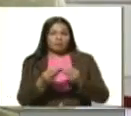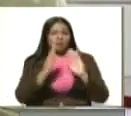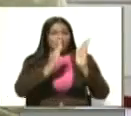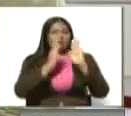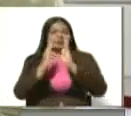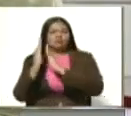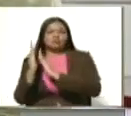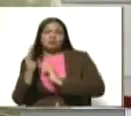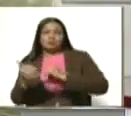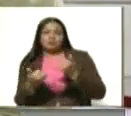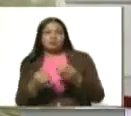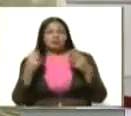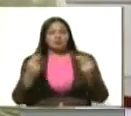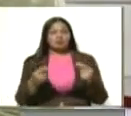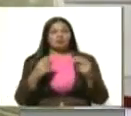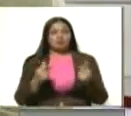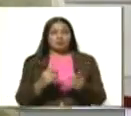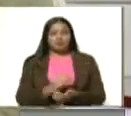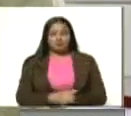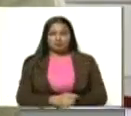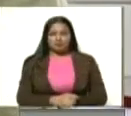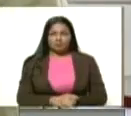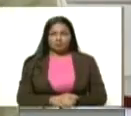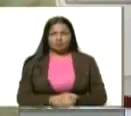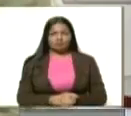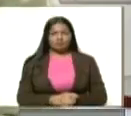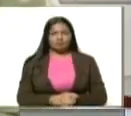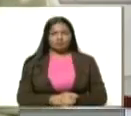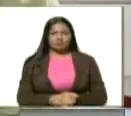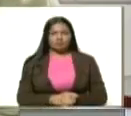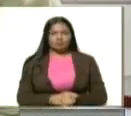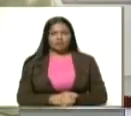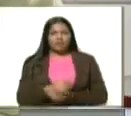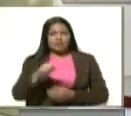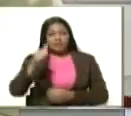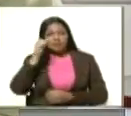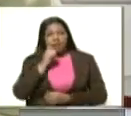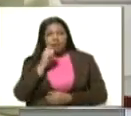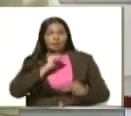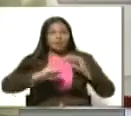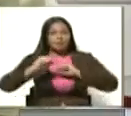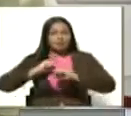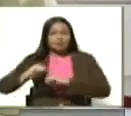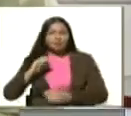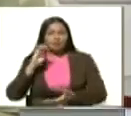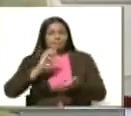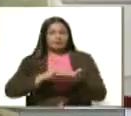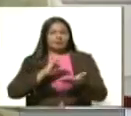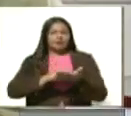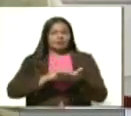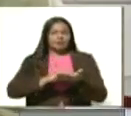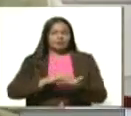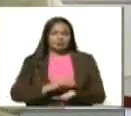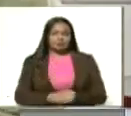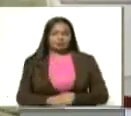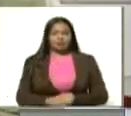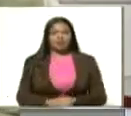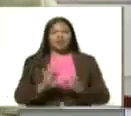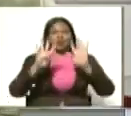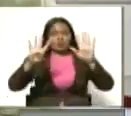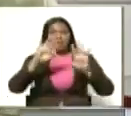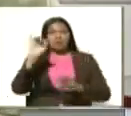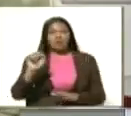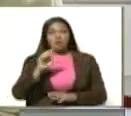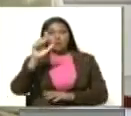las activistas y los activistas en Venezuela. Este sábado también tenemos una movilización desde Miranda, el 9 de